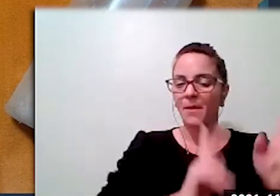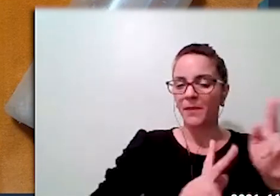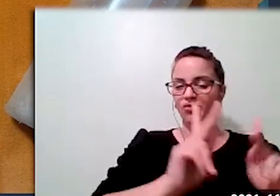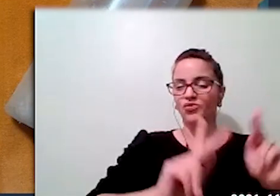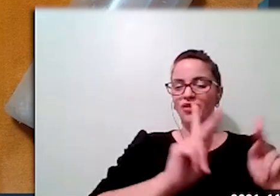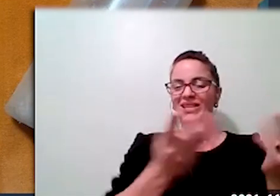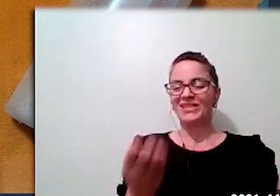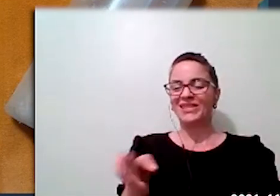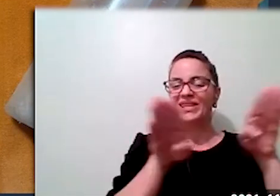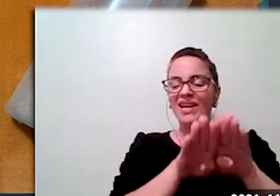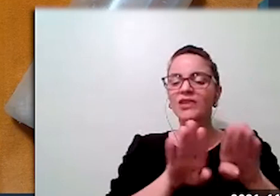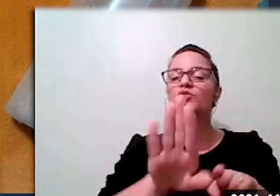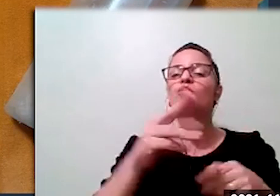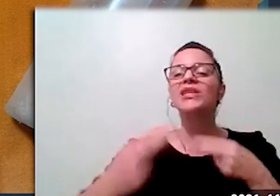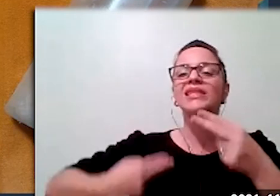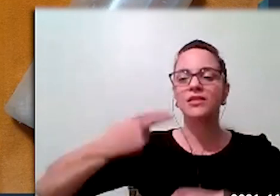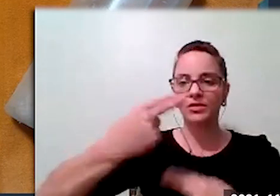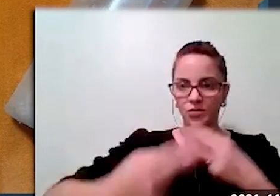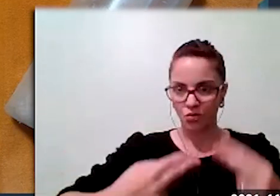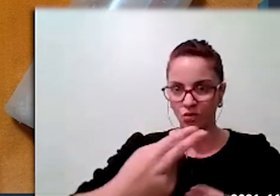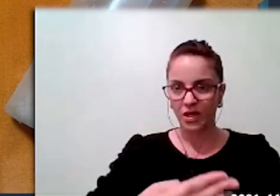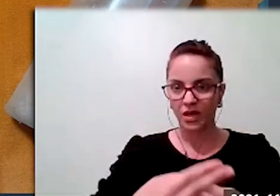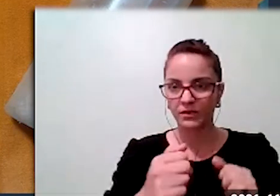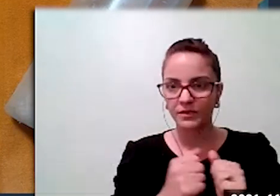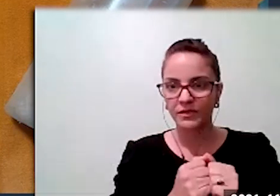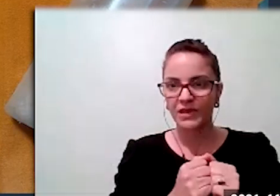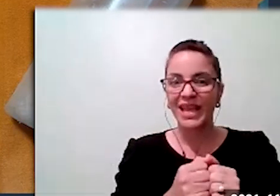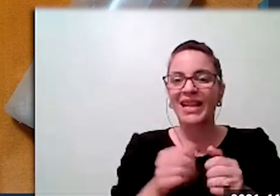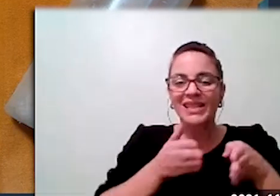han decidido contarnos de calle en calle.